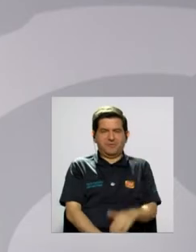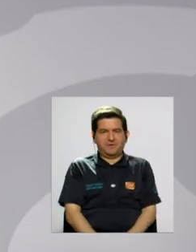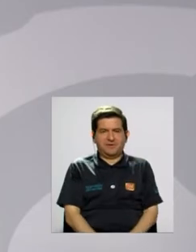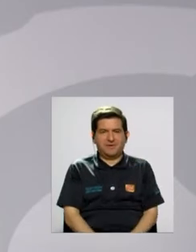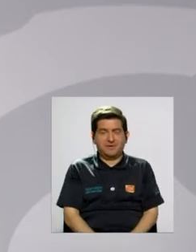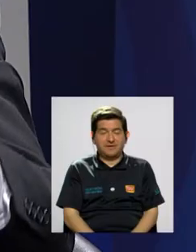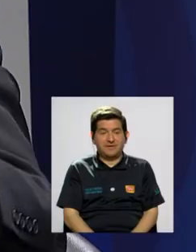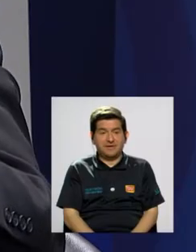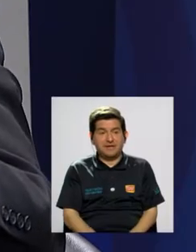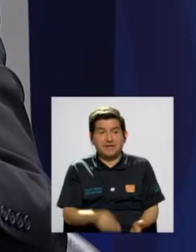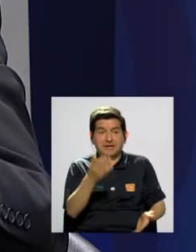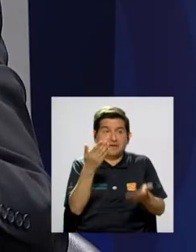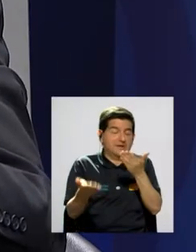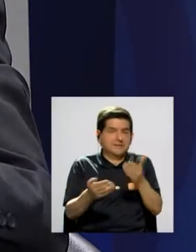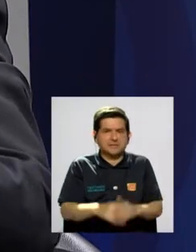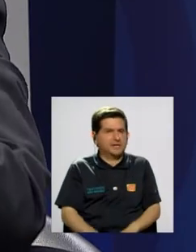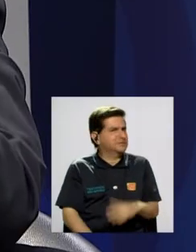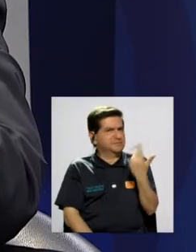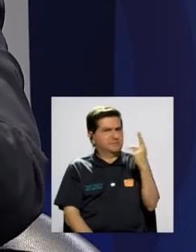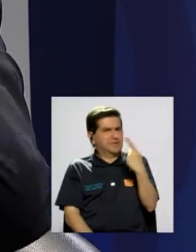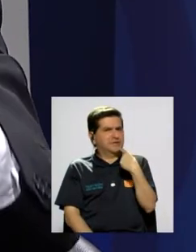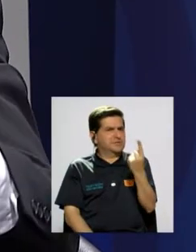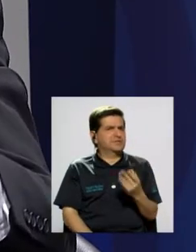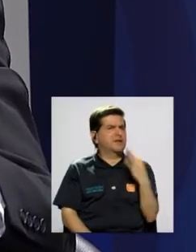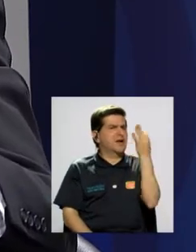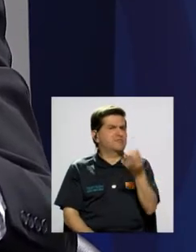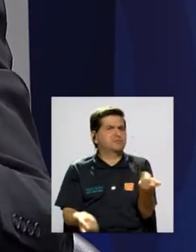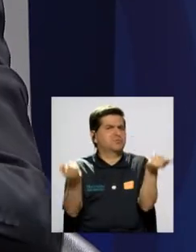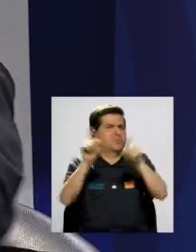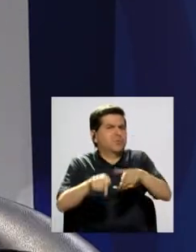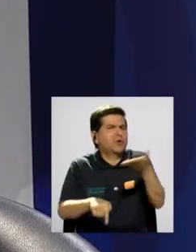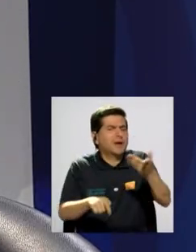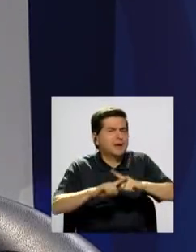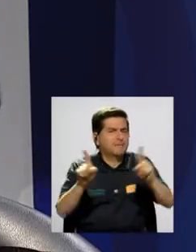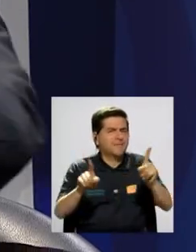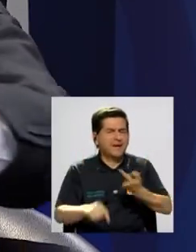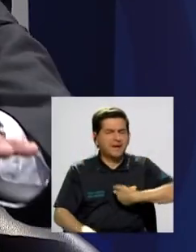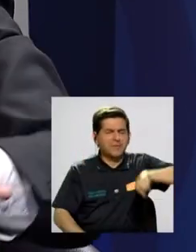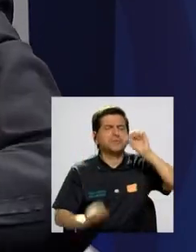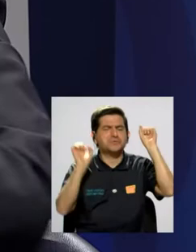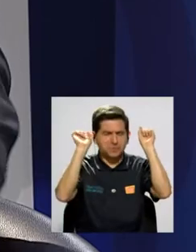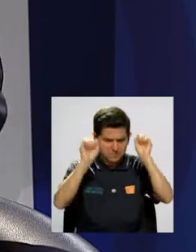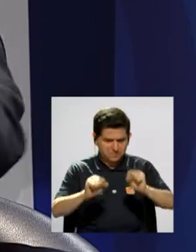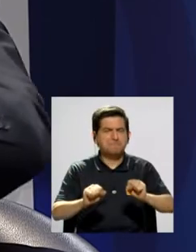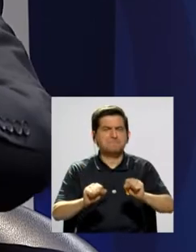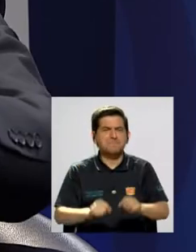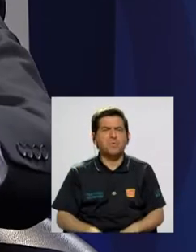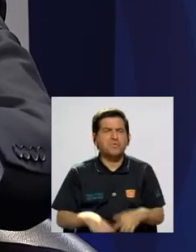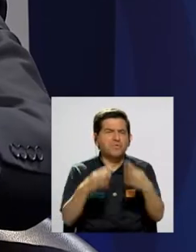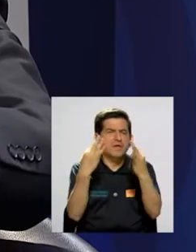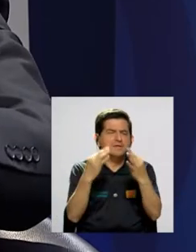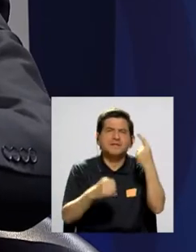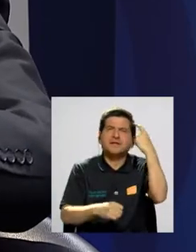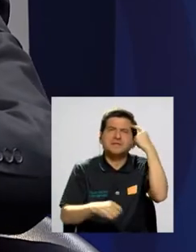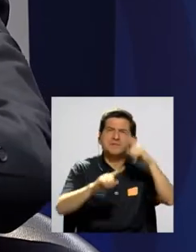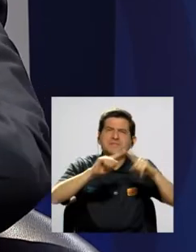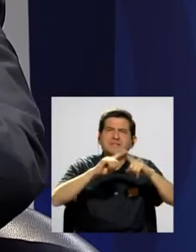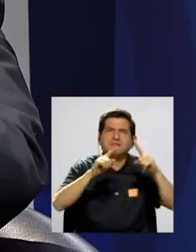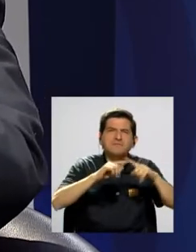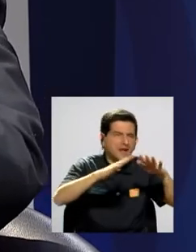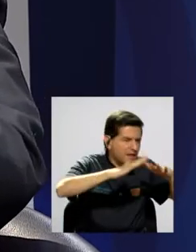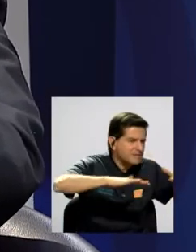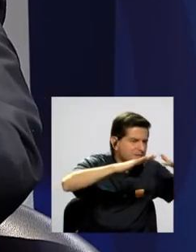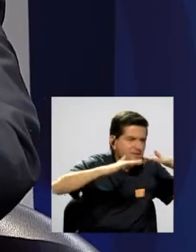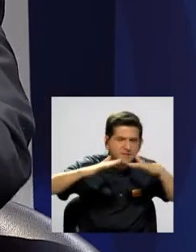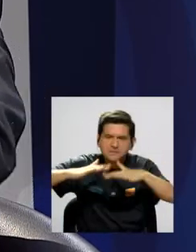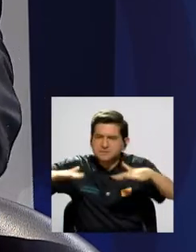¿verdad?, aventurados diciendo lo que va a suceder, pero sí podemos diseñar algunos escenarios que nos permitan